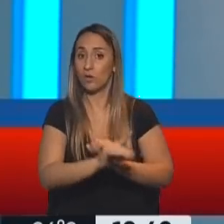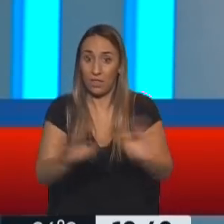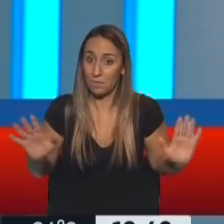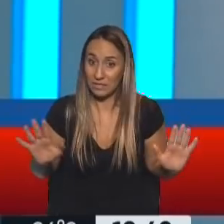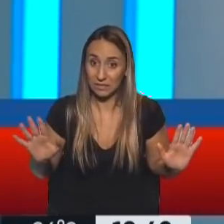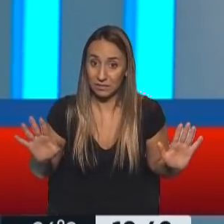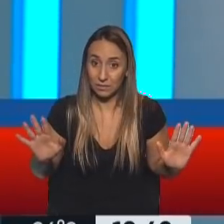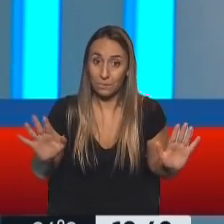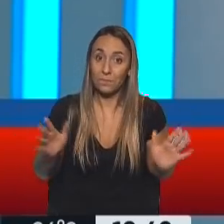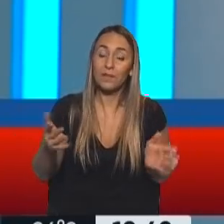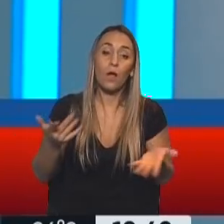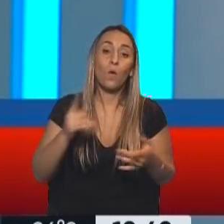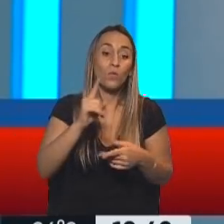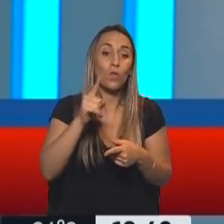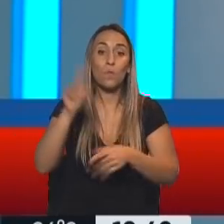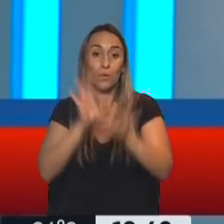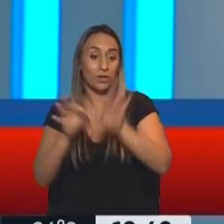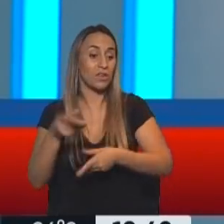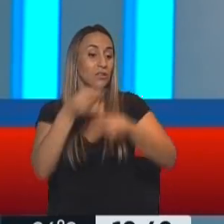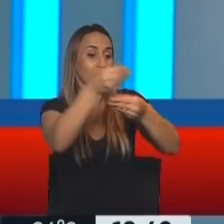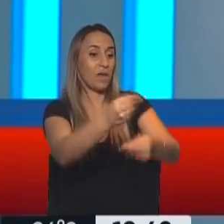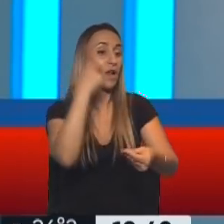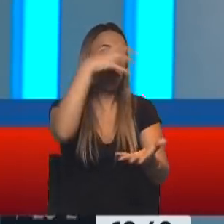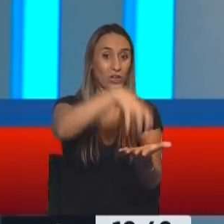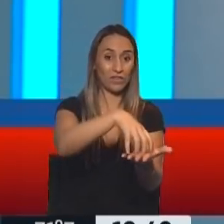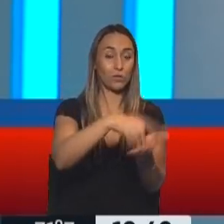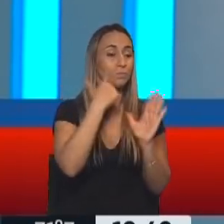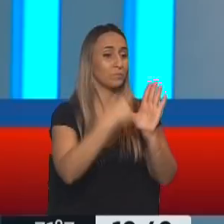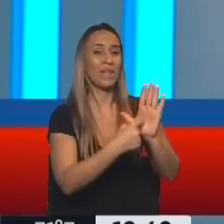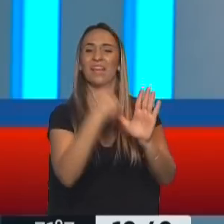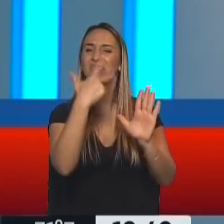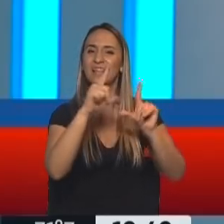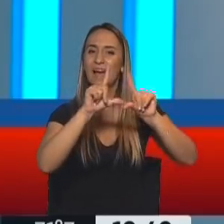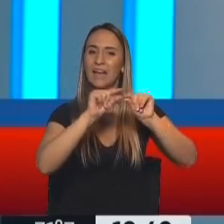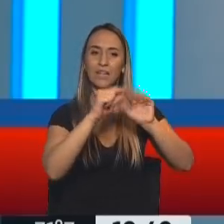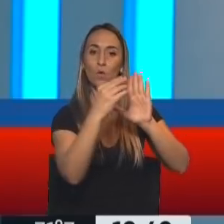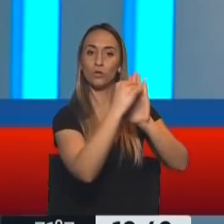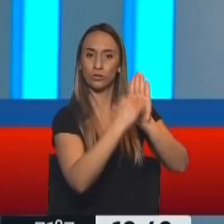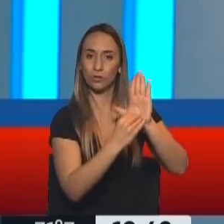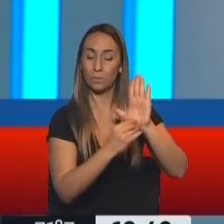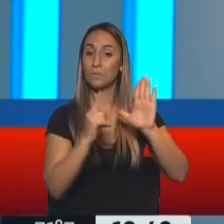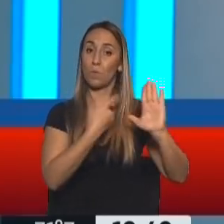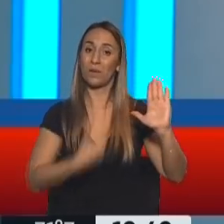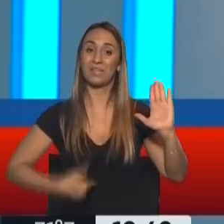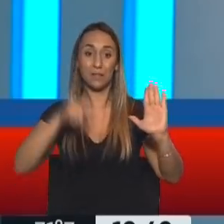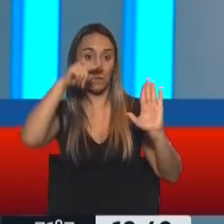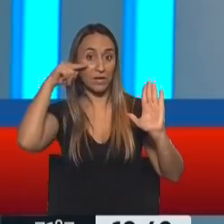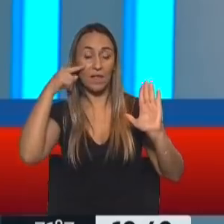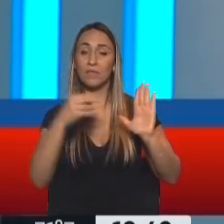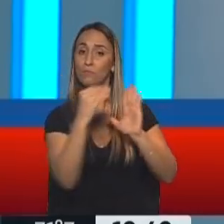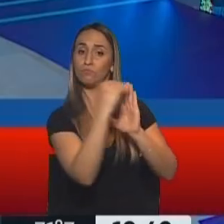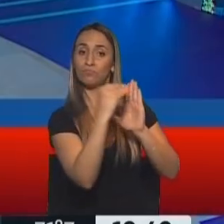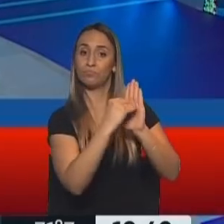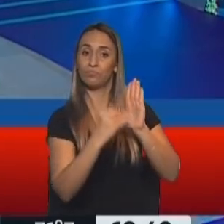proyecto al Congreso de la Nación, que tiene 3 artículos, que es el que envía Alberto Fernández, el presidente de la Nación, pueden